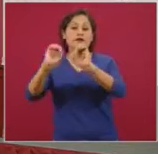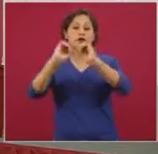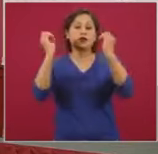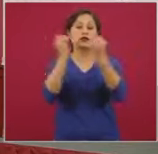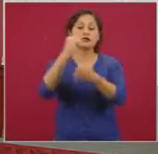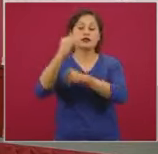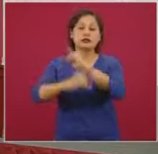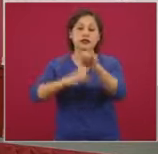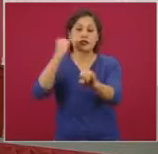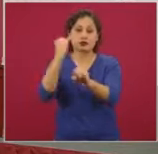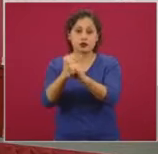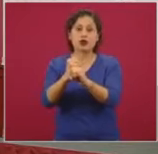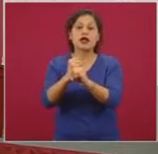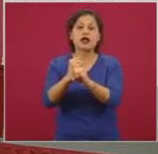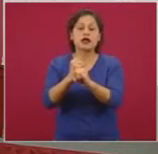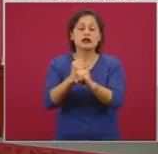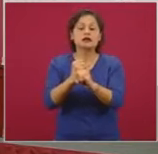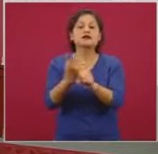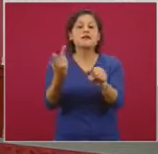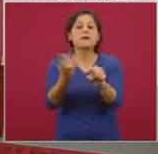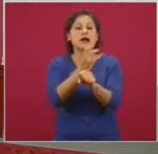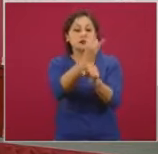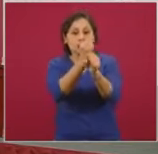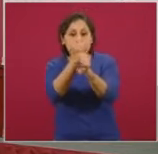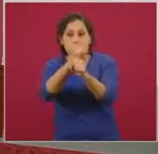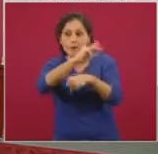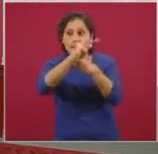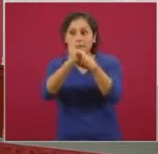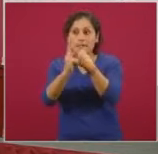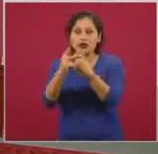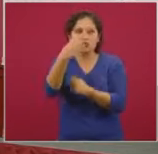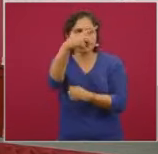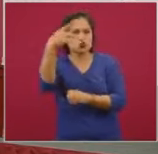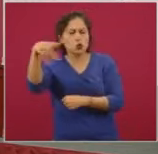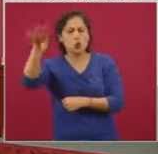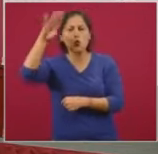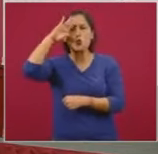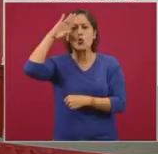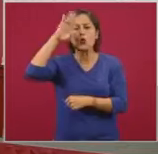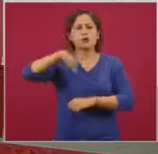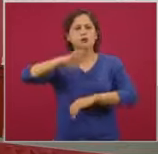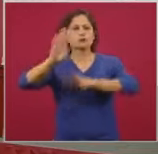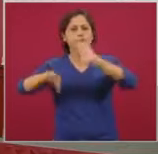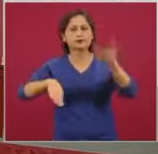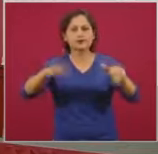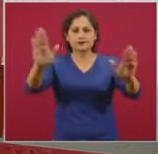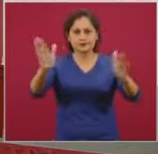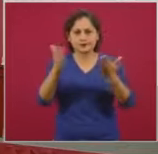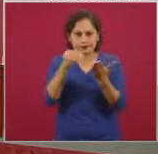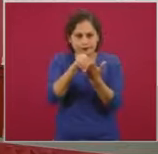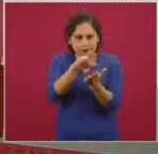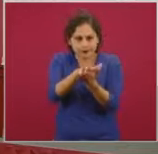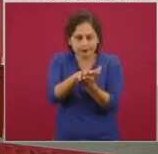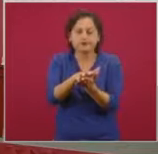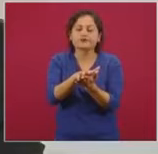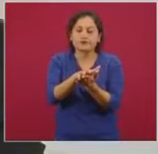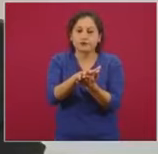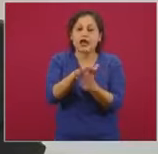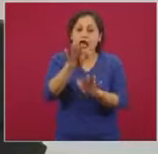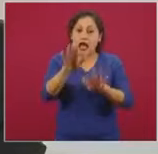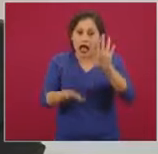internacionales de publicar los excesos de mortalidad de algunos países. A veces hay buenas estimaciones más del grupo